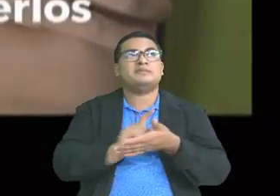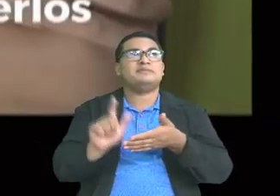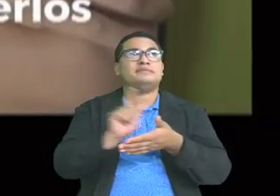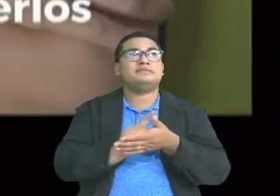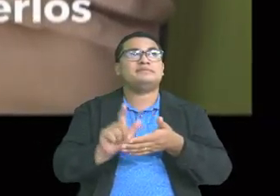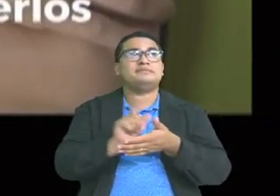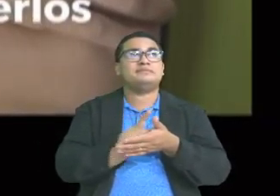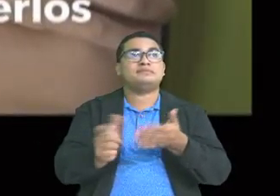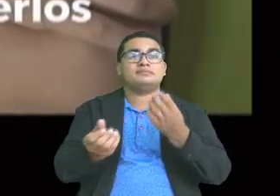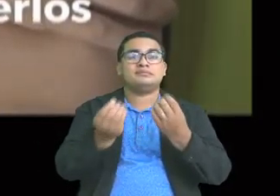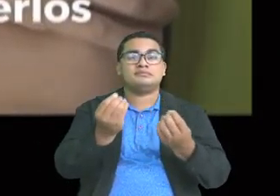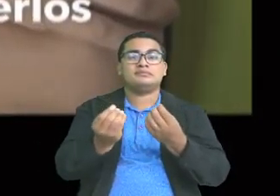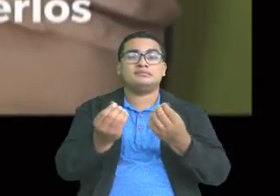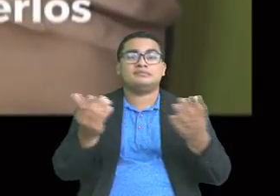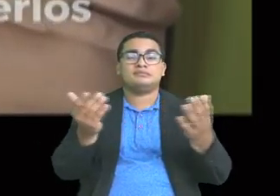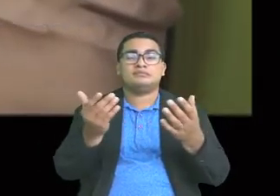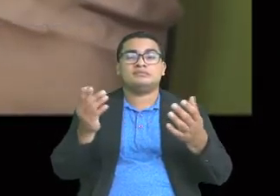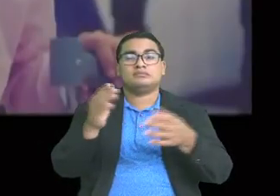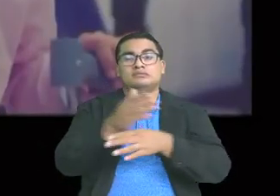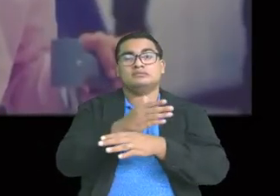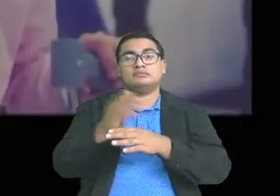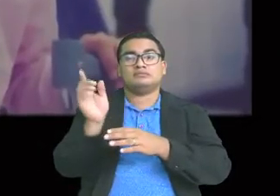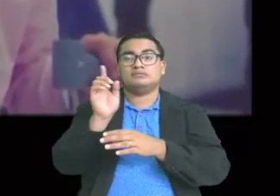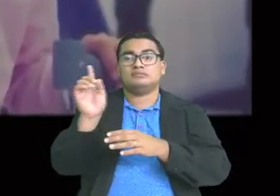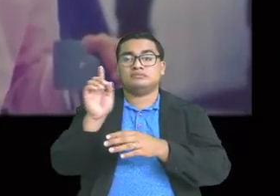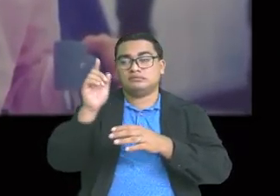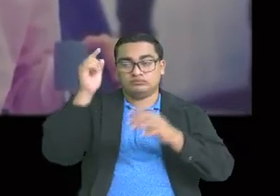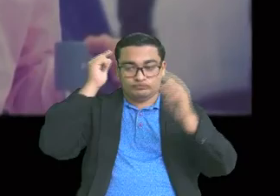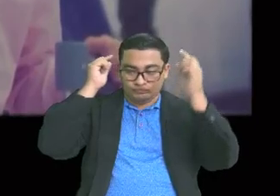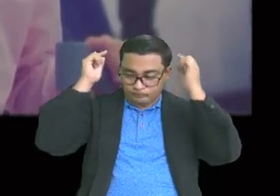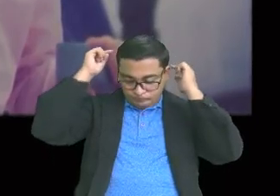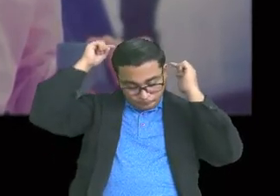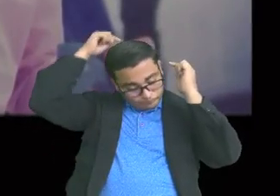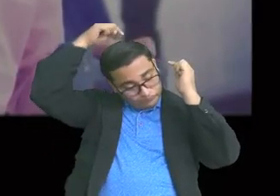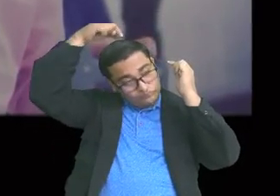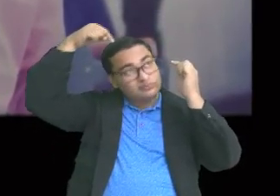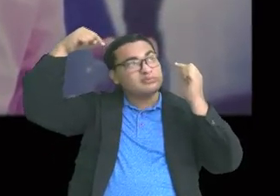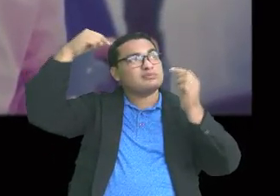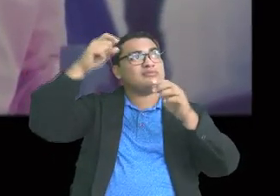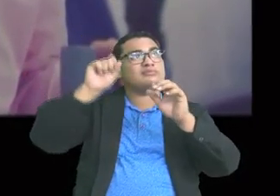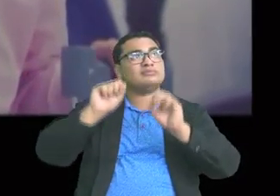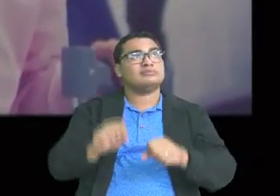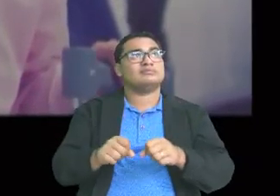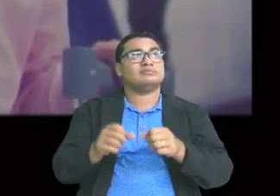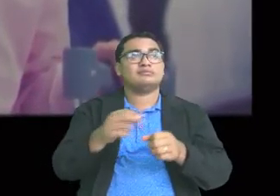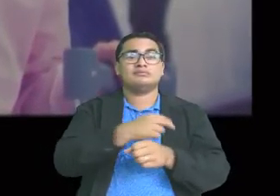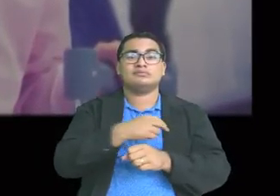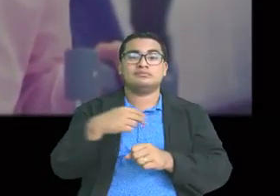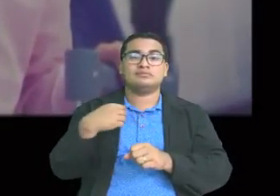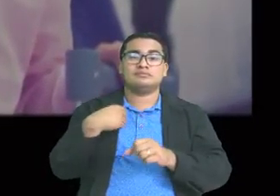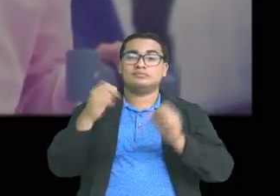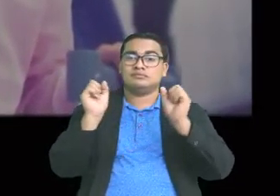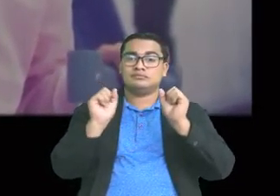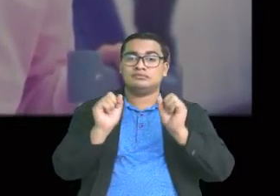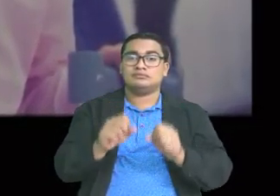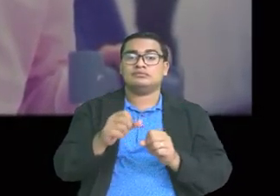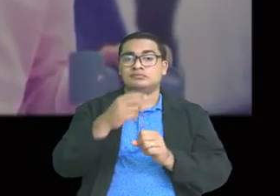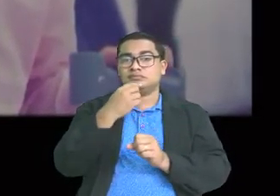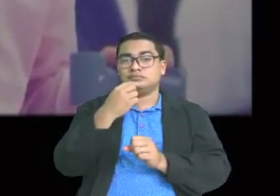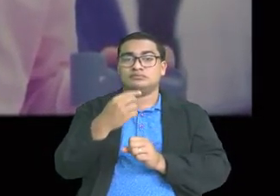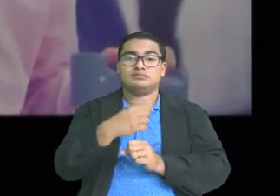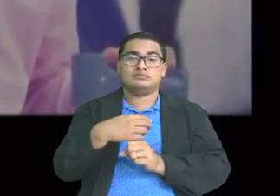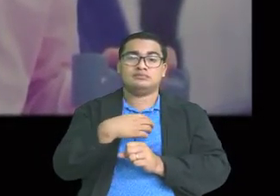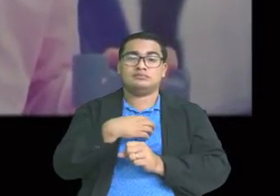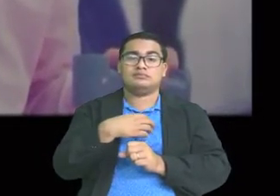depende también no solo del tamaño, sino de la localización donde el hematoma esté, ¿verdad? Que sea accesible desde el punto de